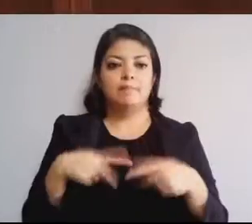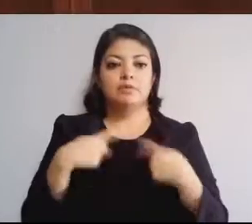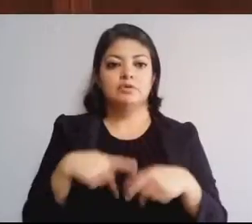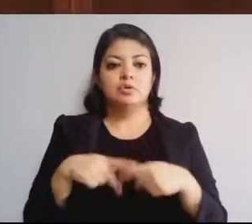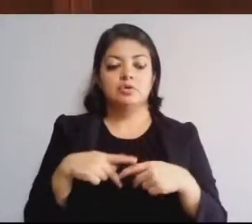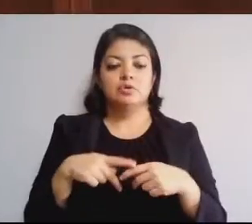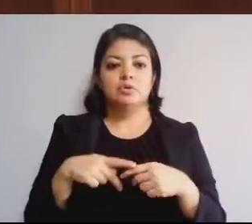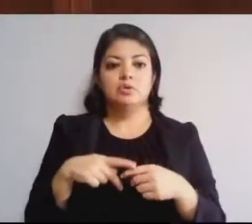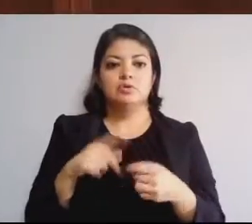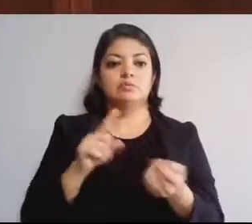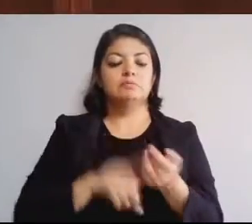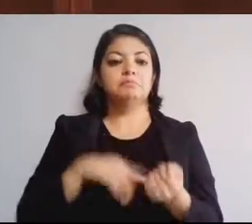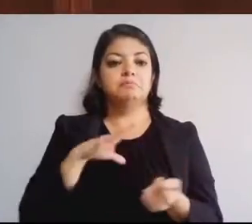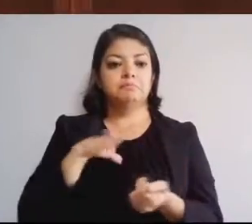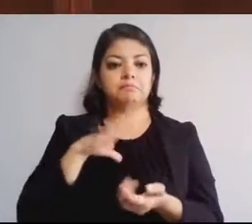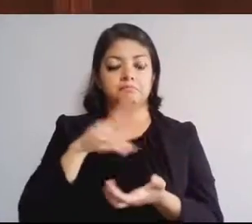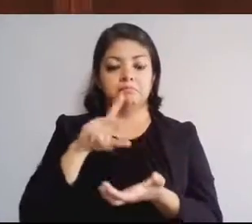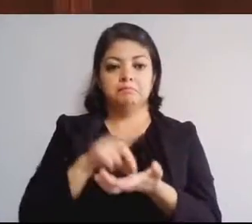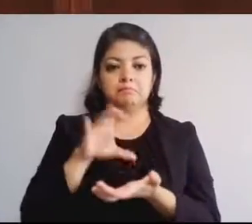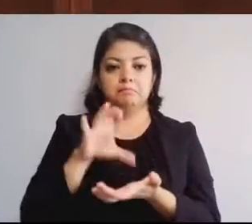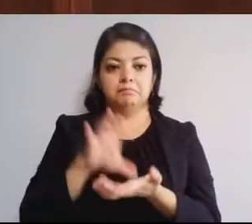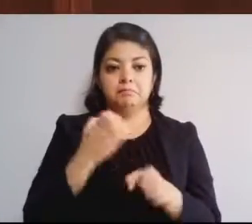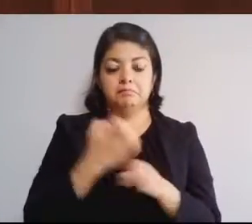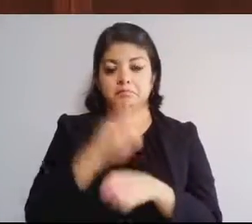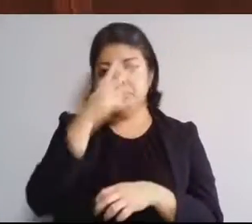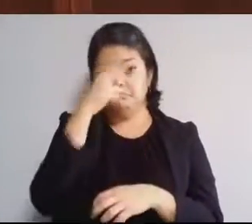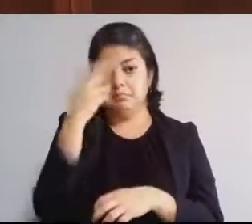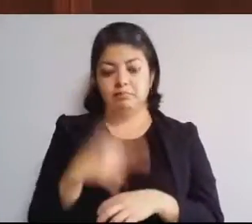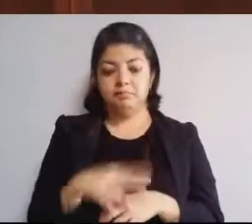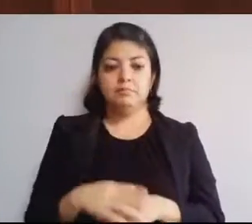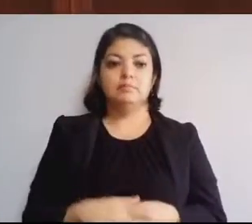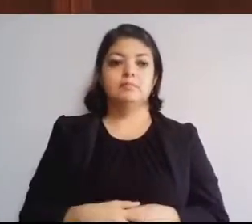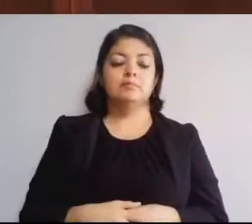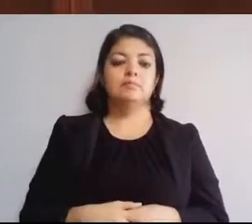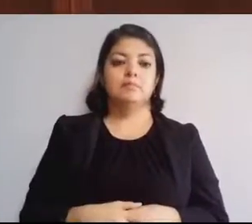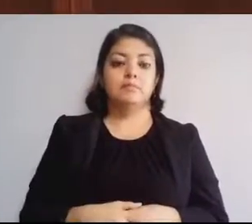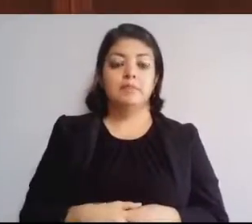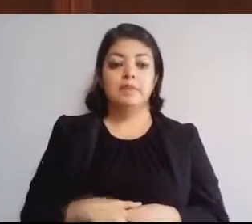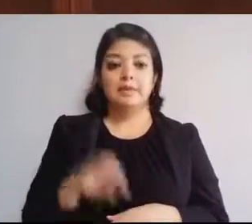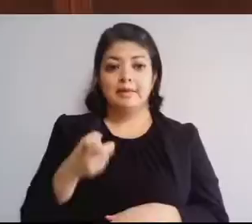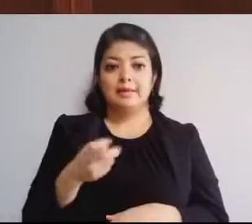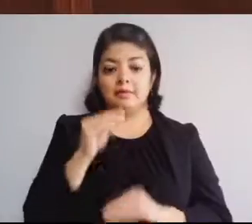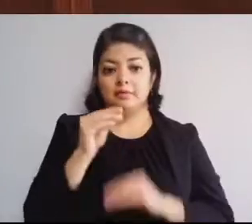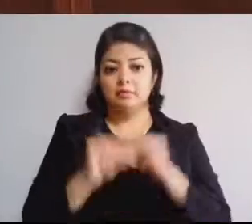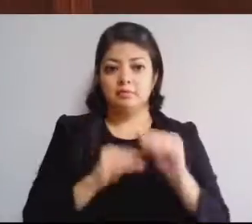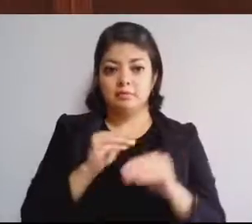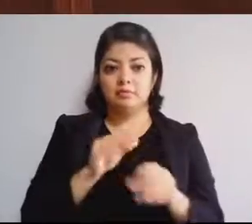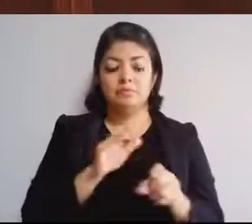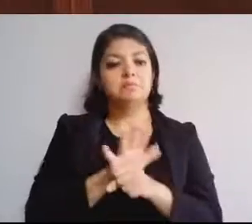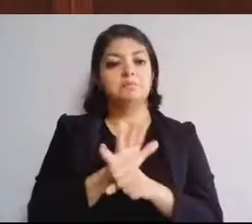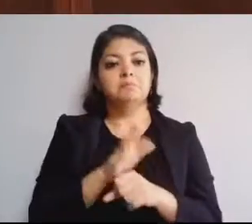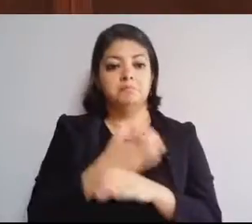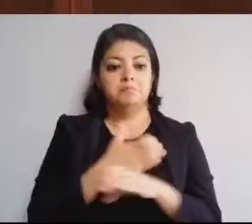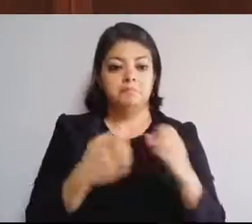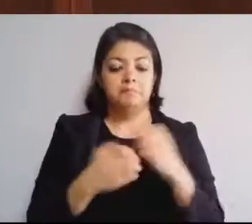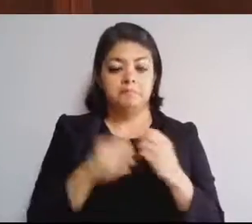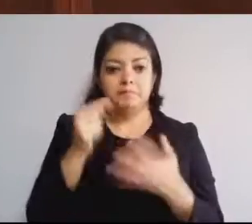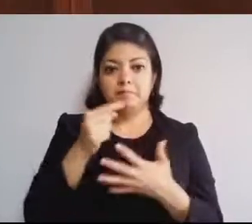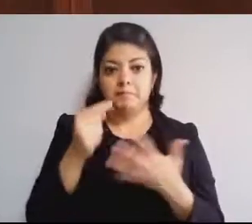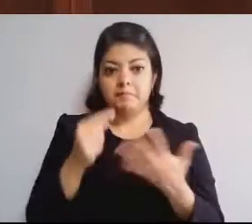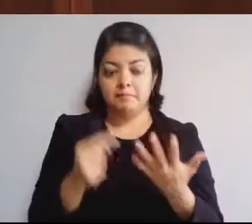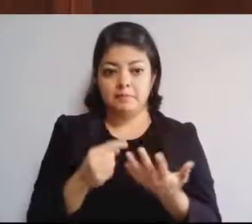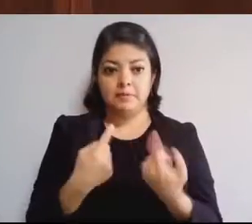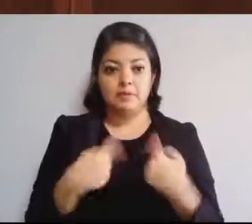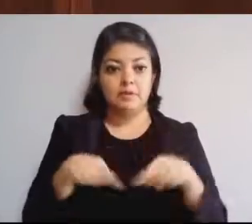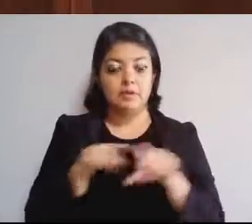en Situación de Discapacidad del Estado de México. La estructura e infraestructura de los órganos pertenecientes a